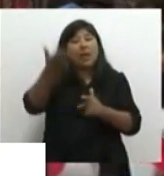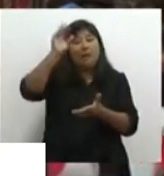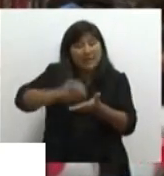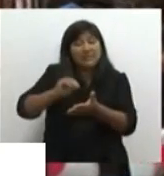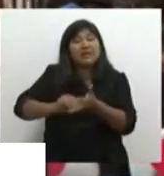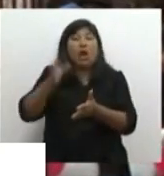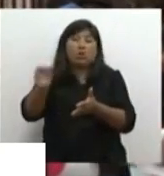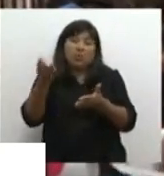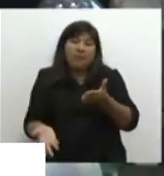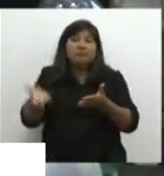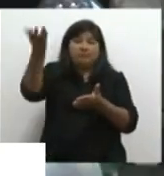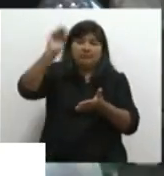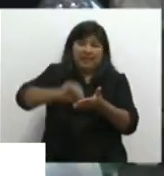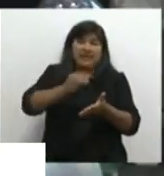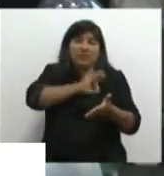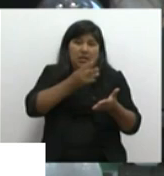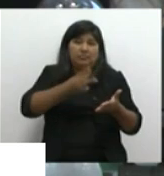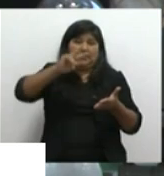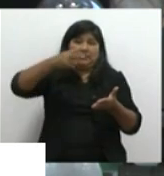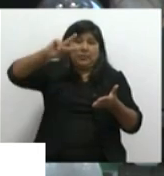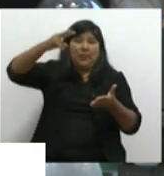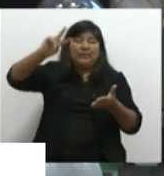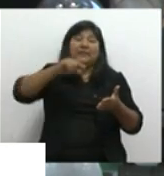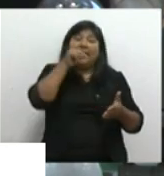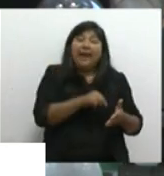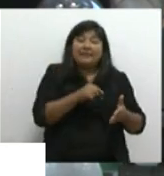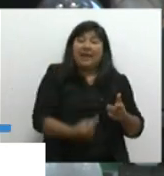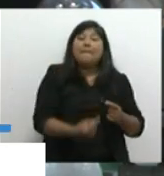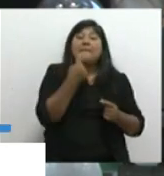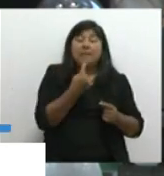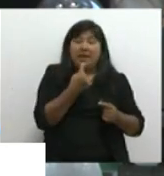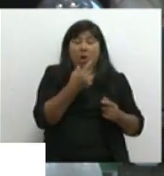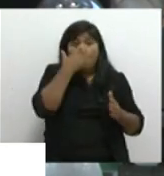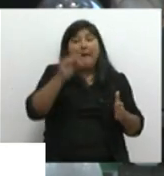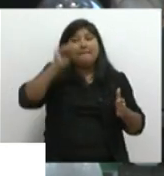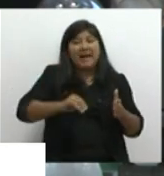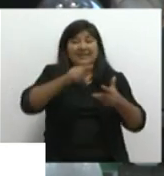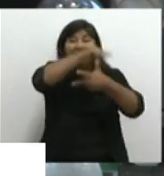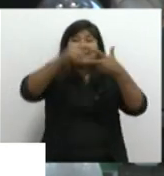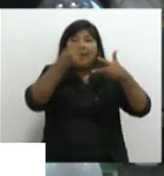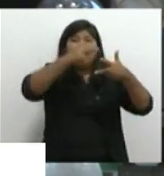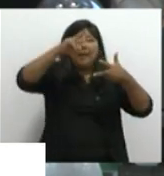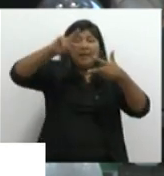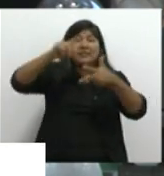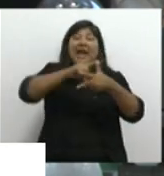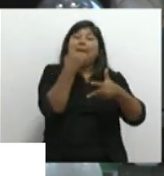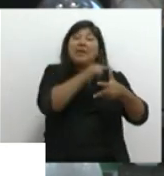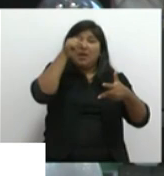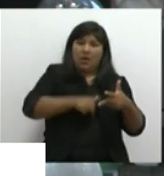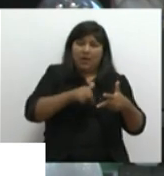es ratificado que este es el primero de tres aumentos pero atendiendo a la situación complicada de